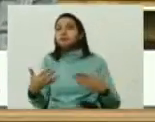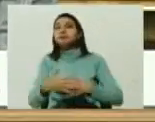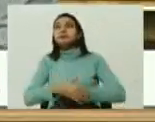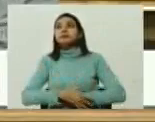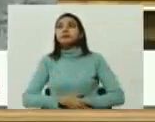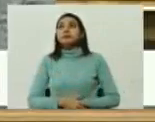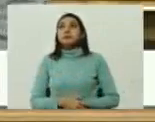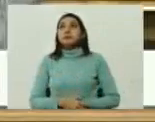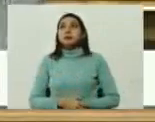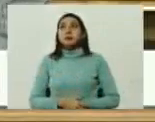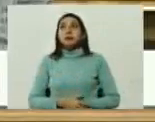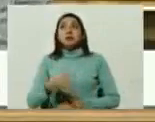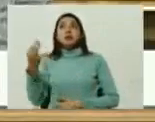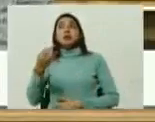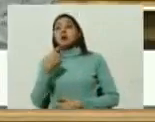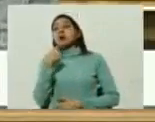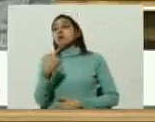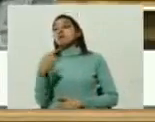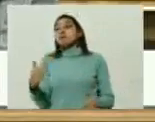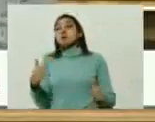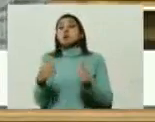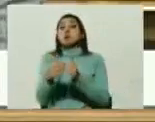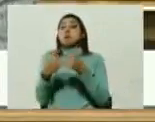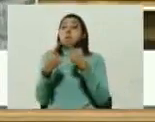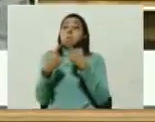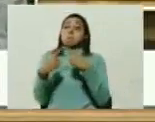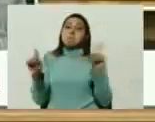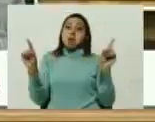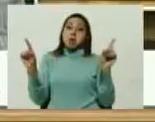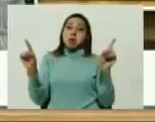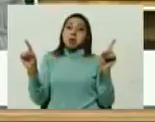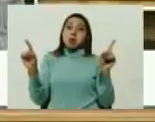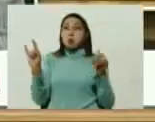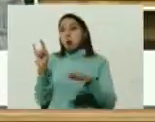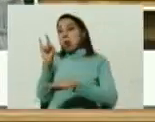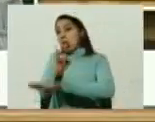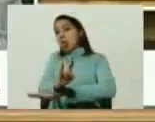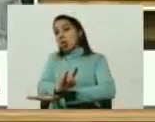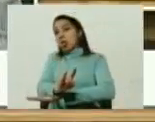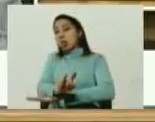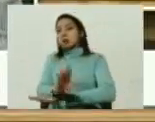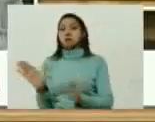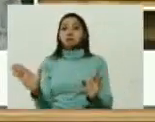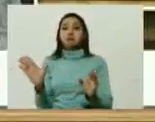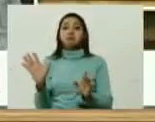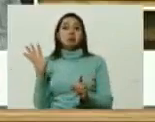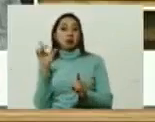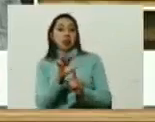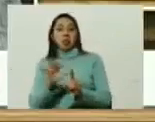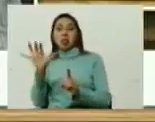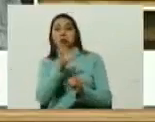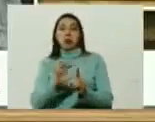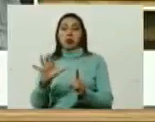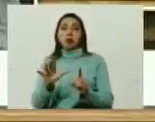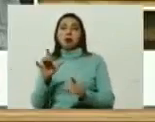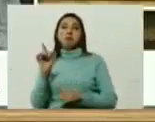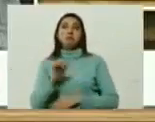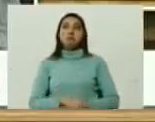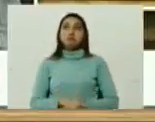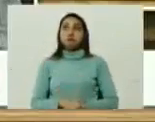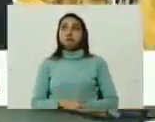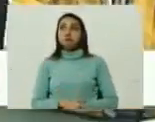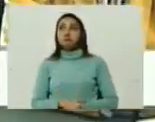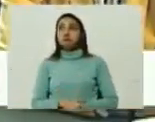siempre y si luego vamos a estar con ustedes pero y empiezan a soltar su veneno gracias todo lo